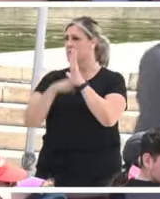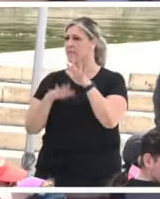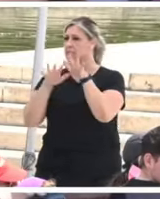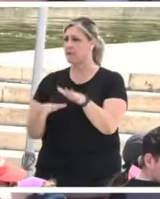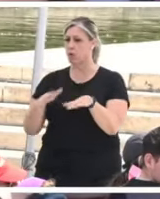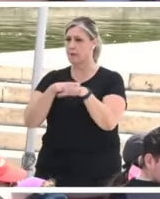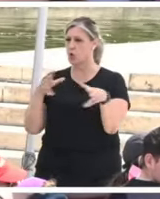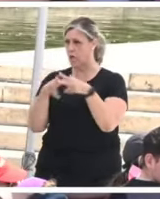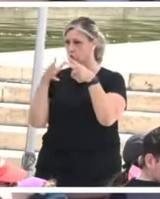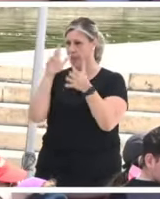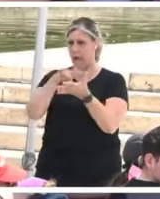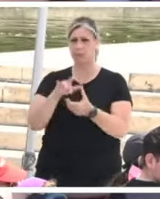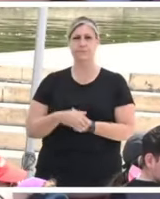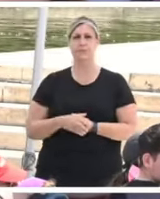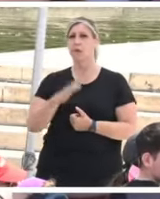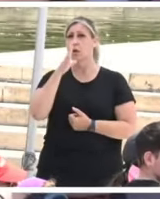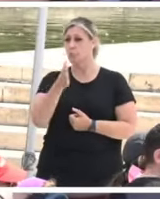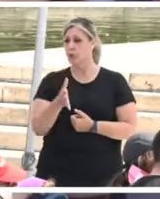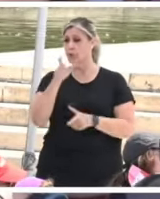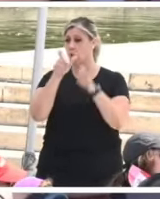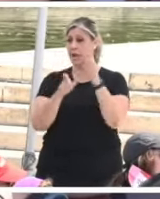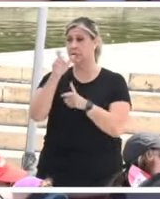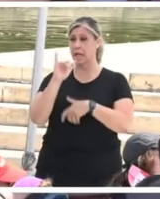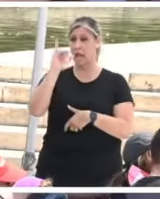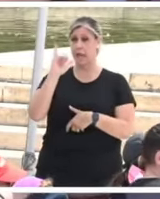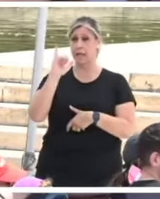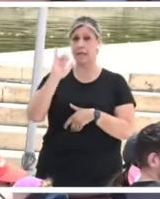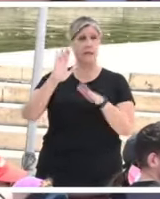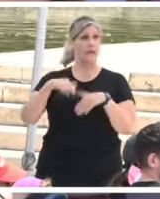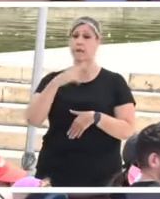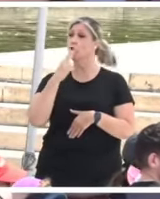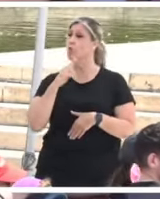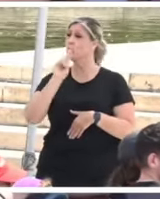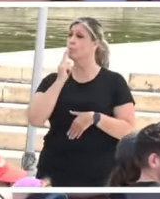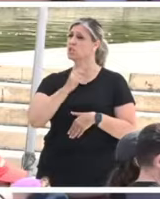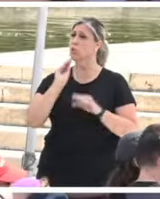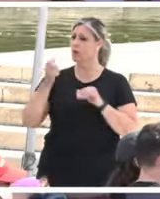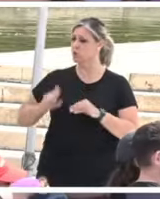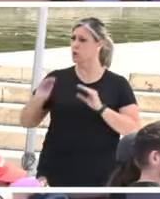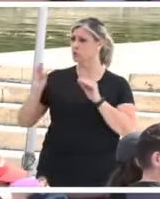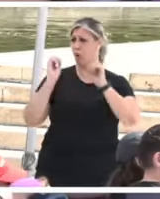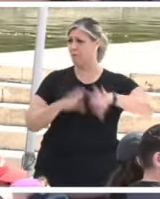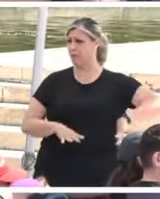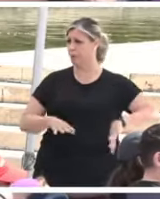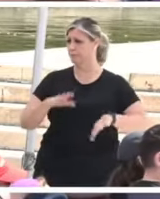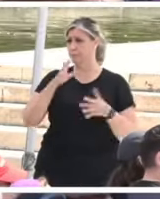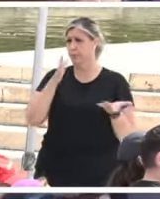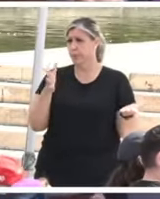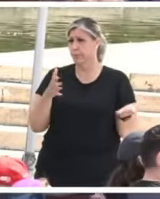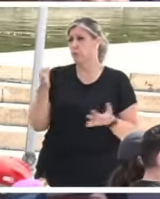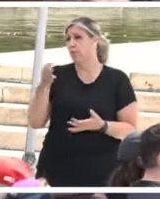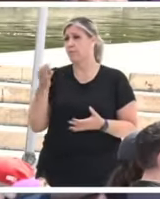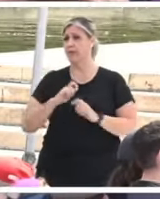social. Y por eso hay gente que abandona su compromiso profesional para, desde un deber cívico